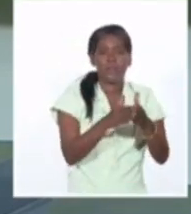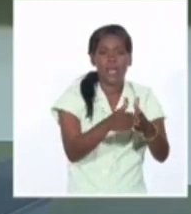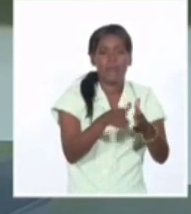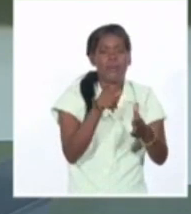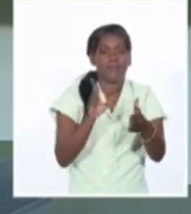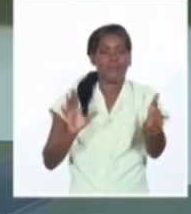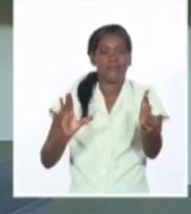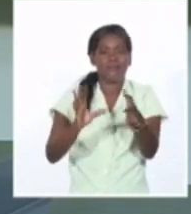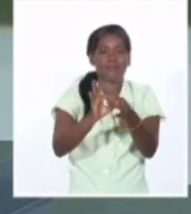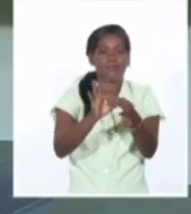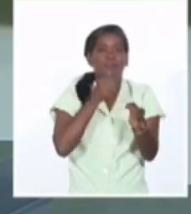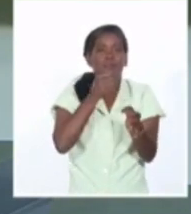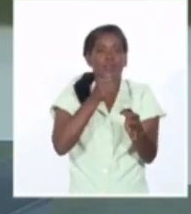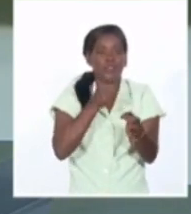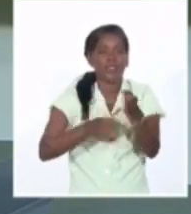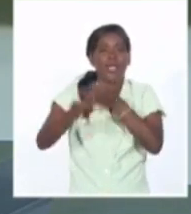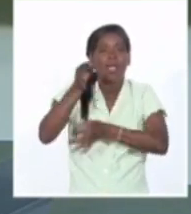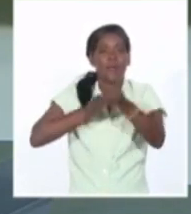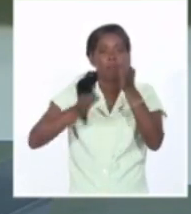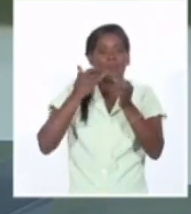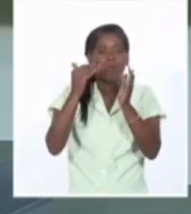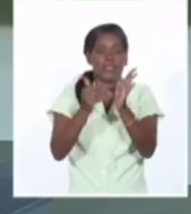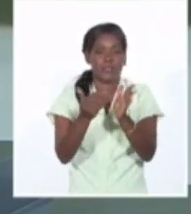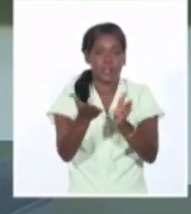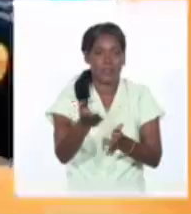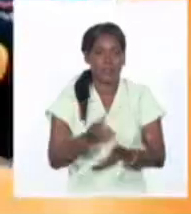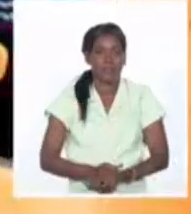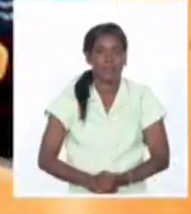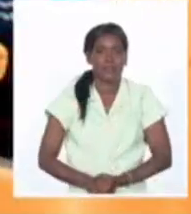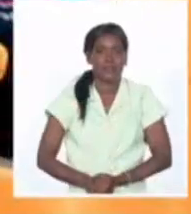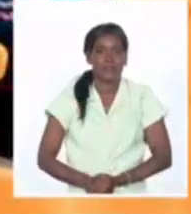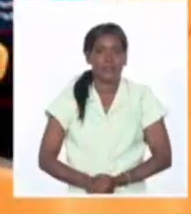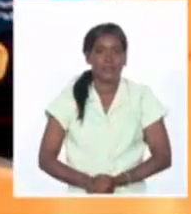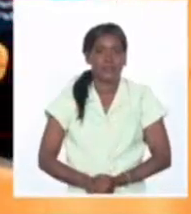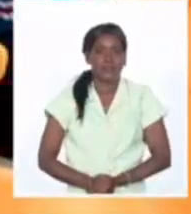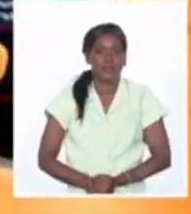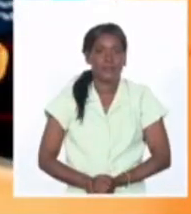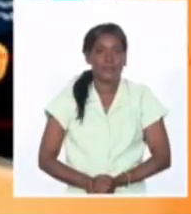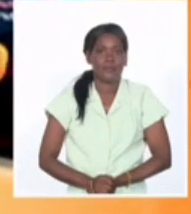con el periodista Jorge Luis Ríos. Muy buenas tardes para ti, Jorge.